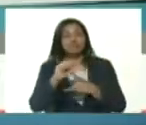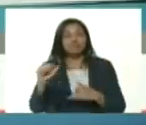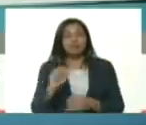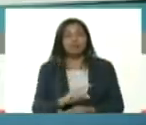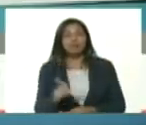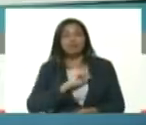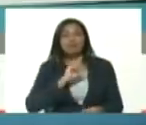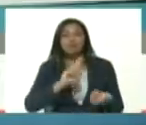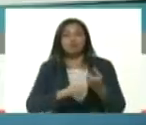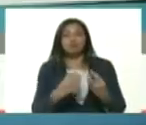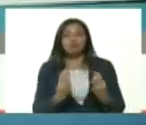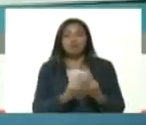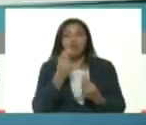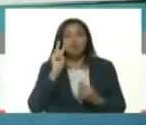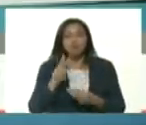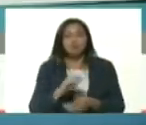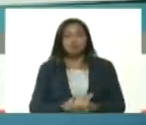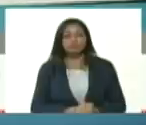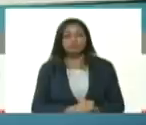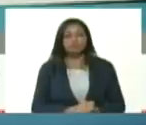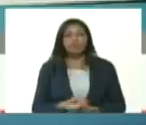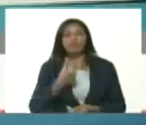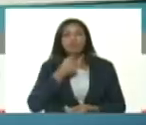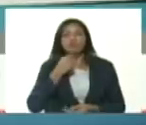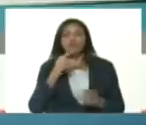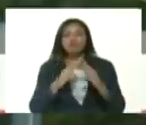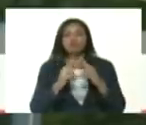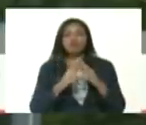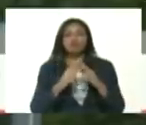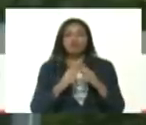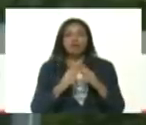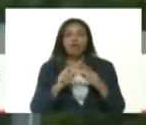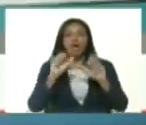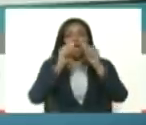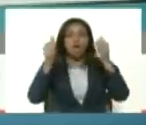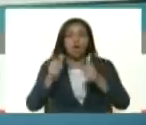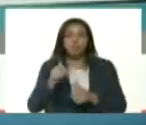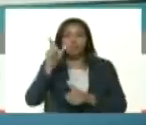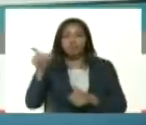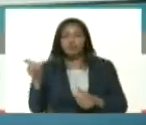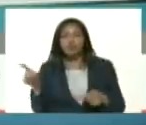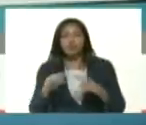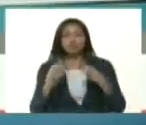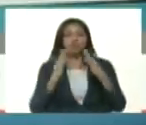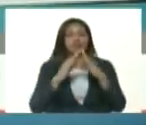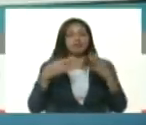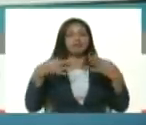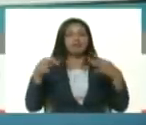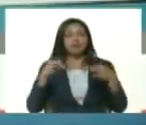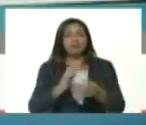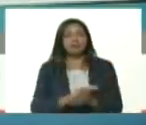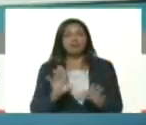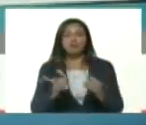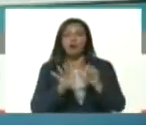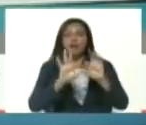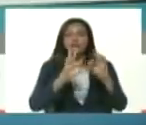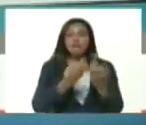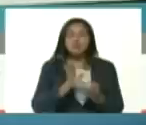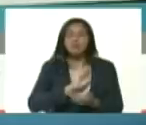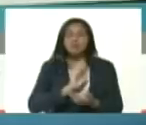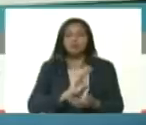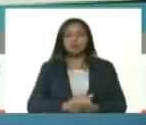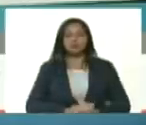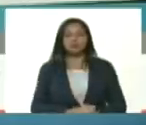yo. Me gustaría conocer a los actores y a las actrices de Casa de Papel. Son como familia de uno.